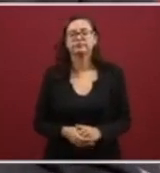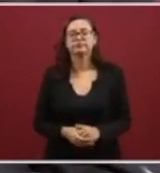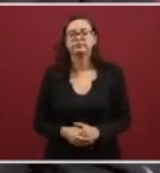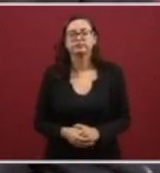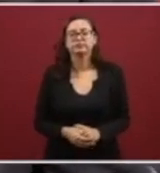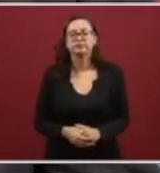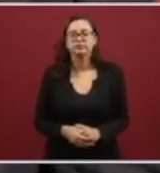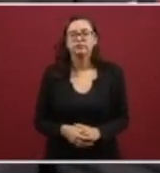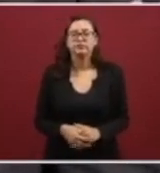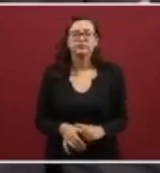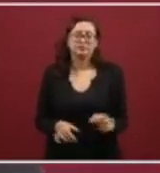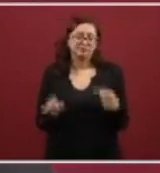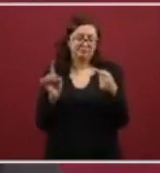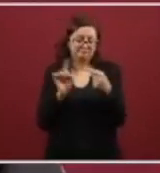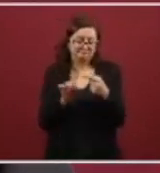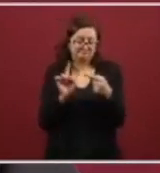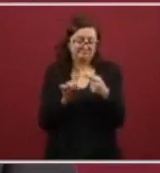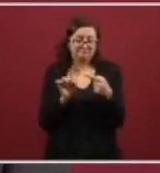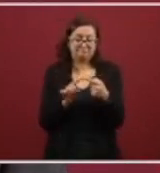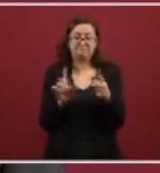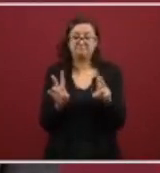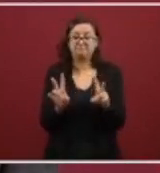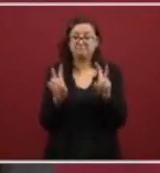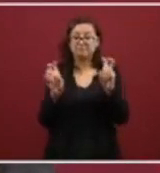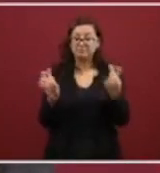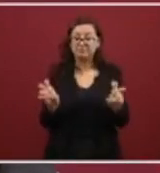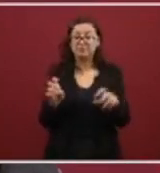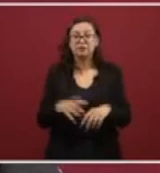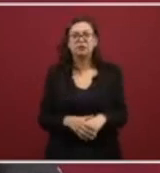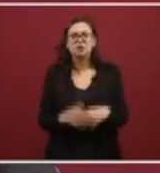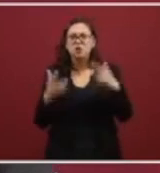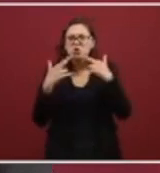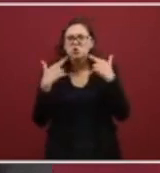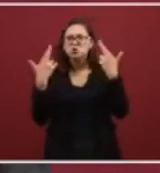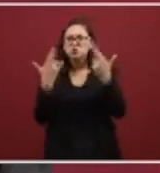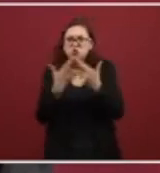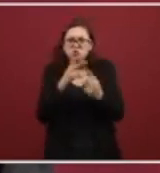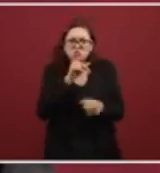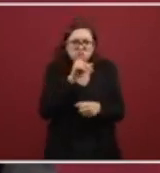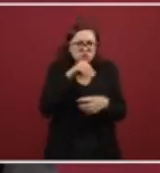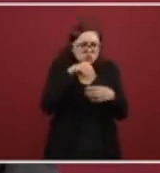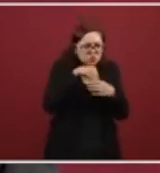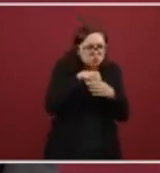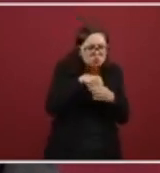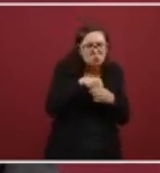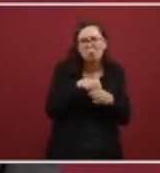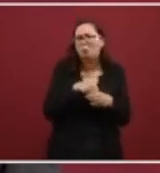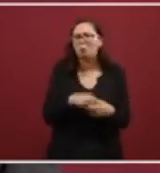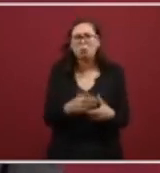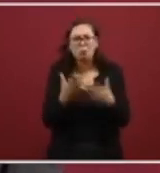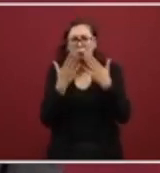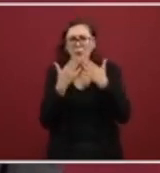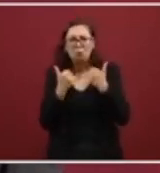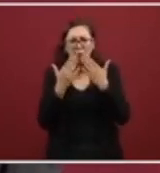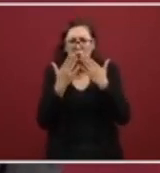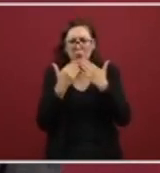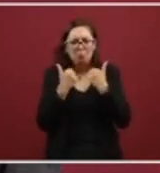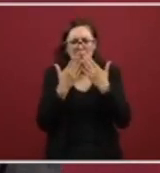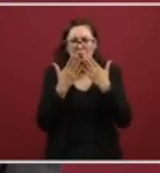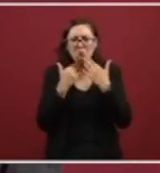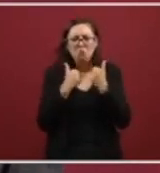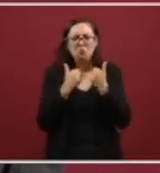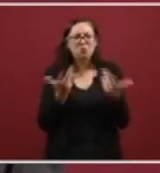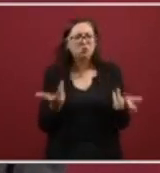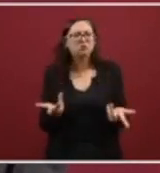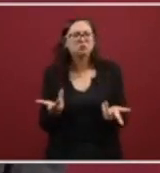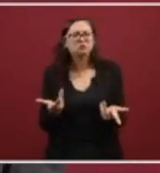Sobre lo primero, pues no es una reunión secreta, tan no es secreta que en ese día saliendo la